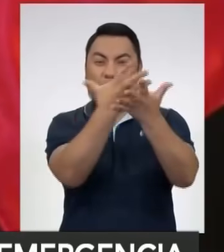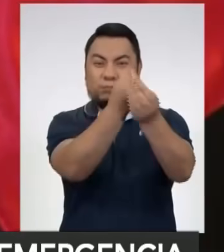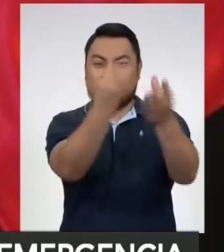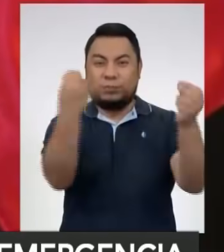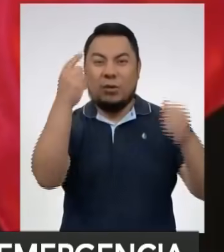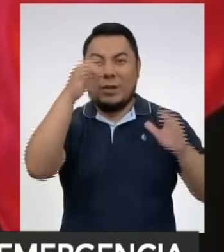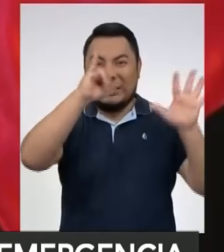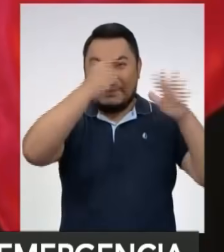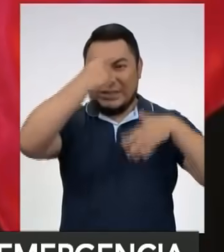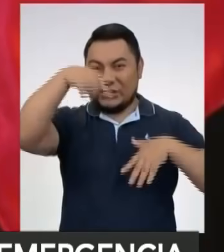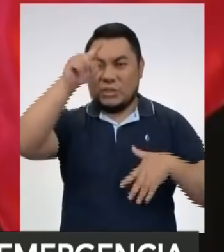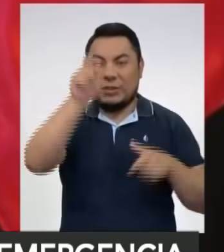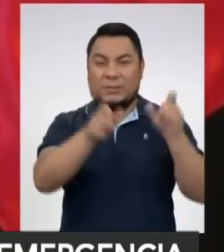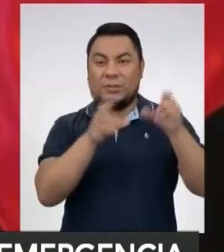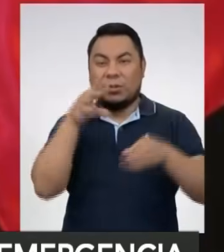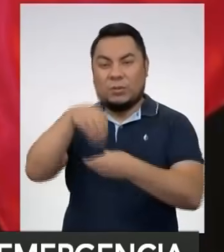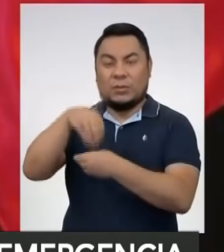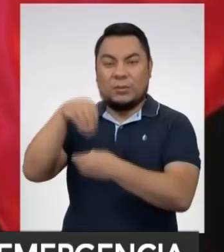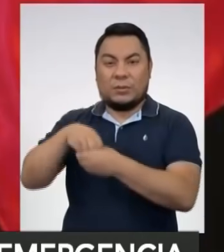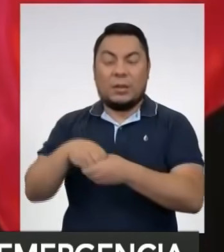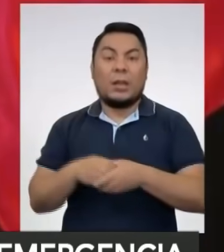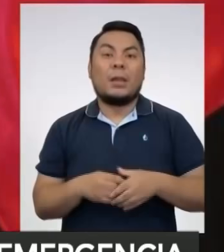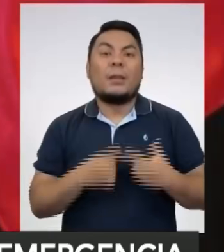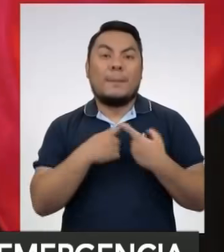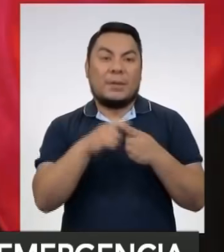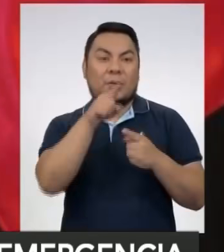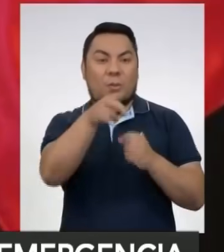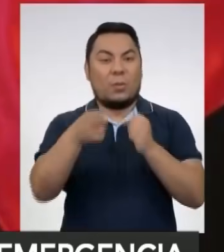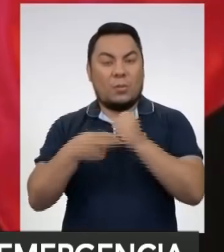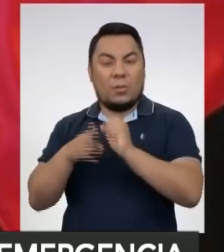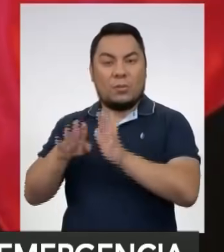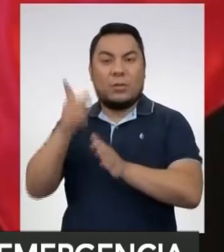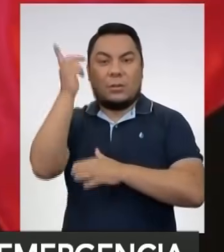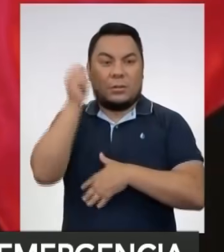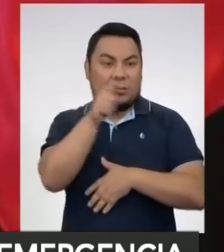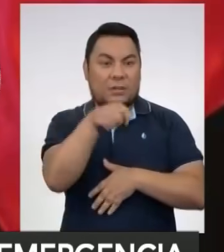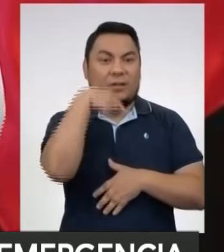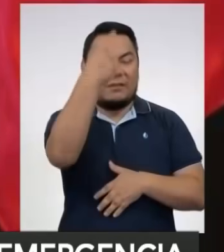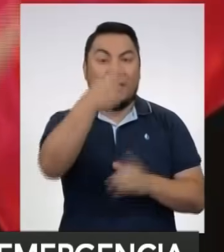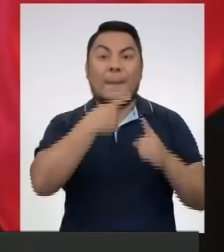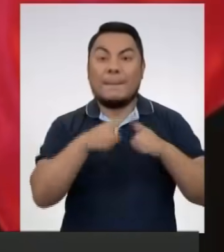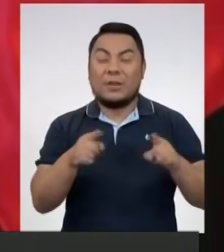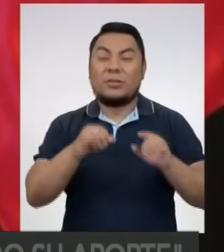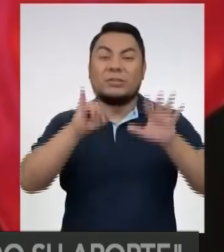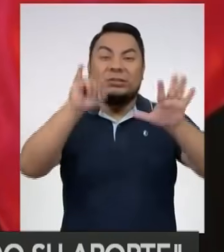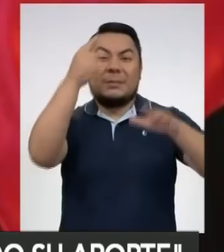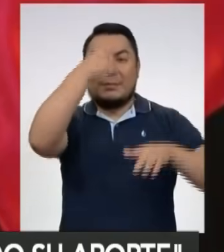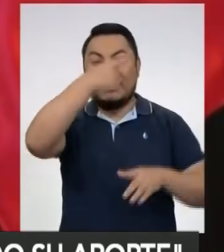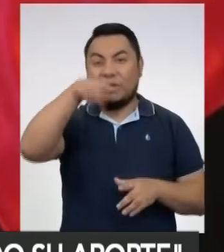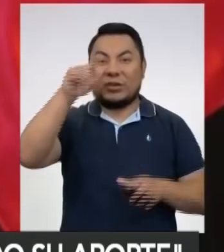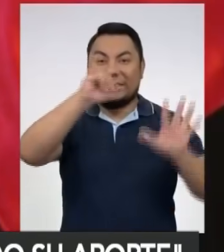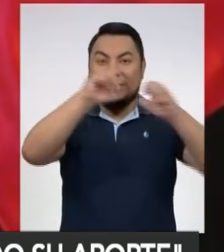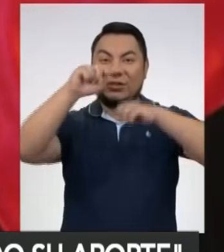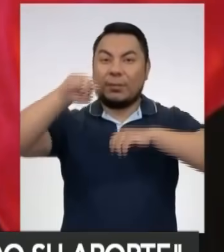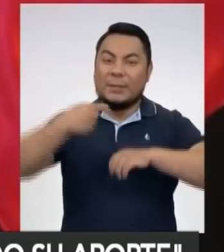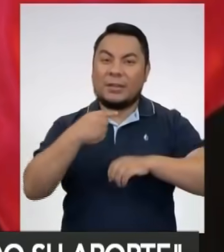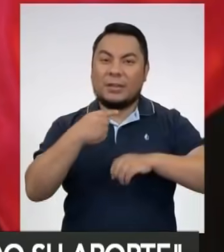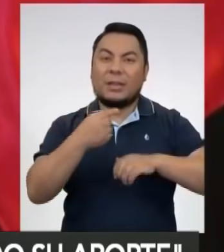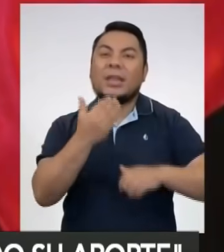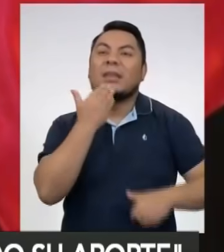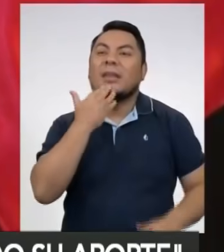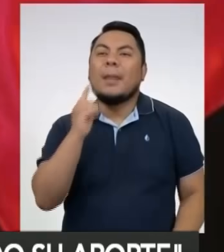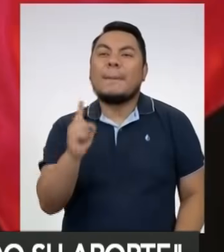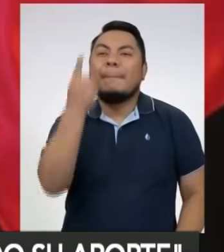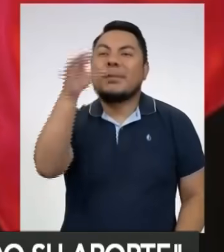estamos estableciendo ahora para esta oportunidad. Entonces, si tenemos un universo de 6.600.000, ¿a quiénes